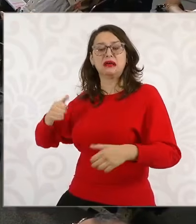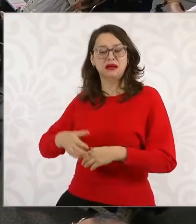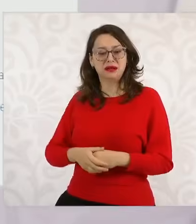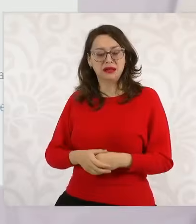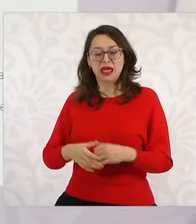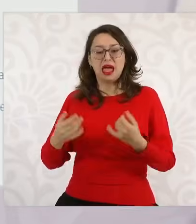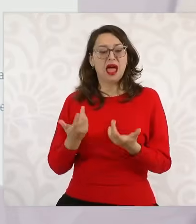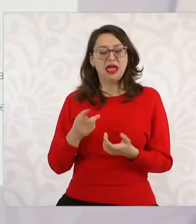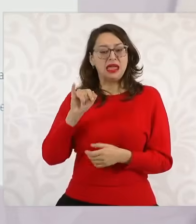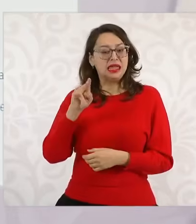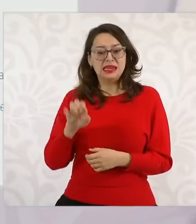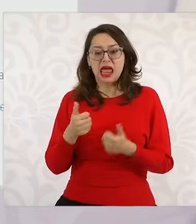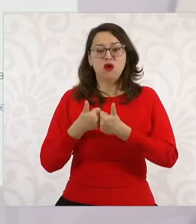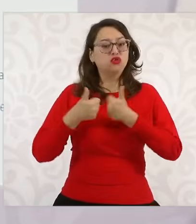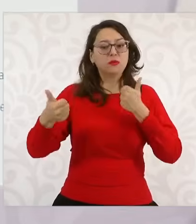quitar la autonomía al INE?